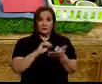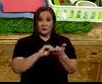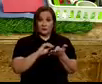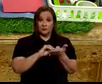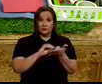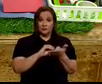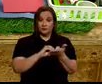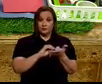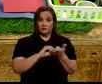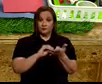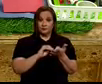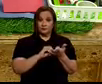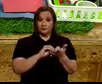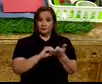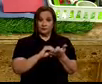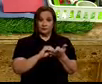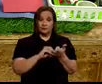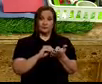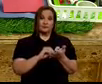¿Ok?